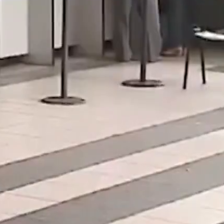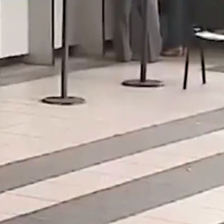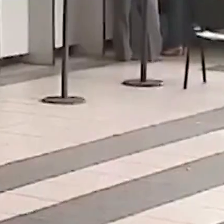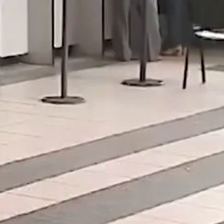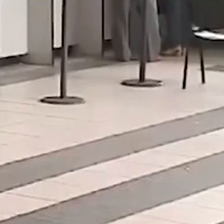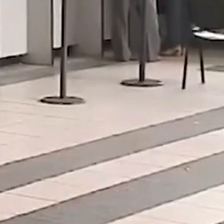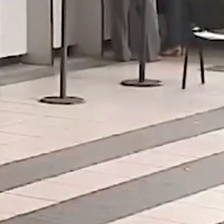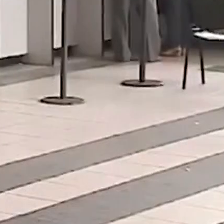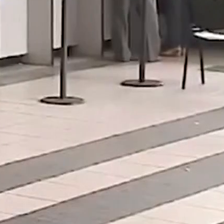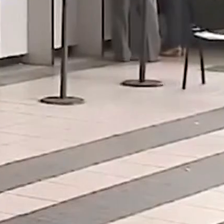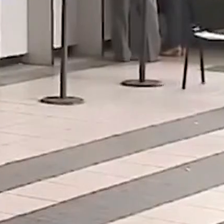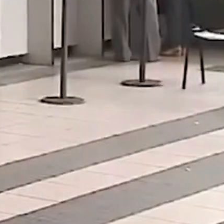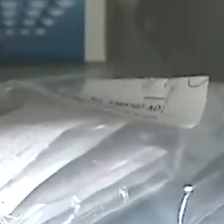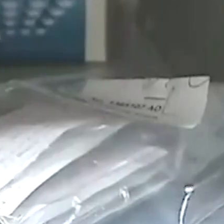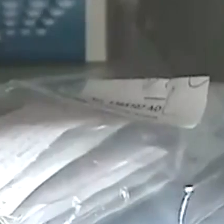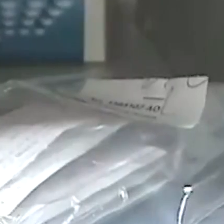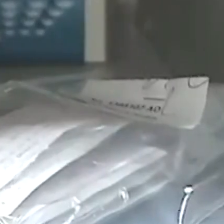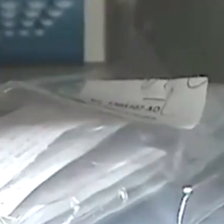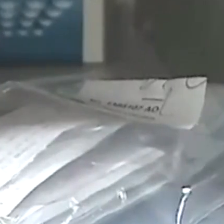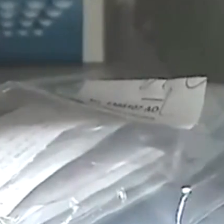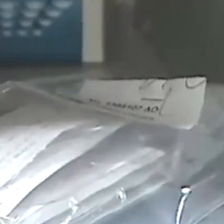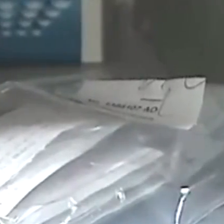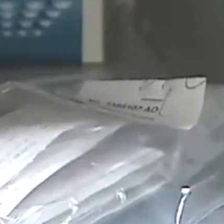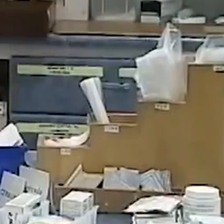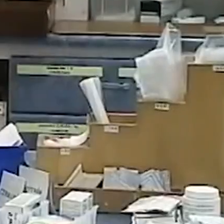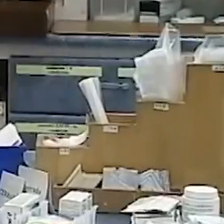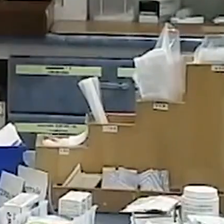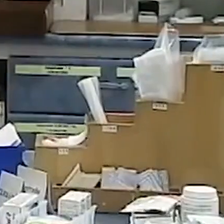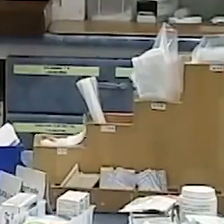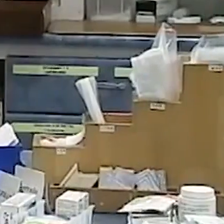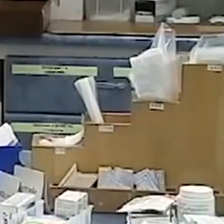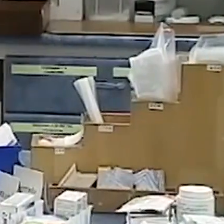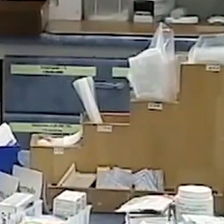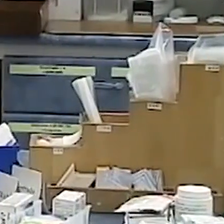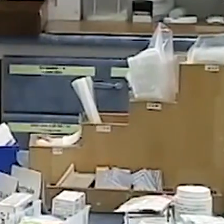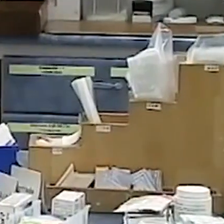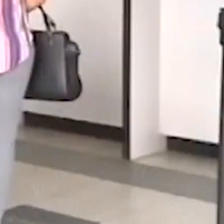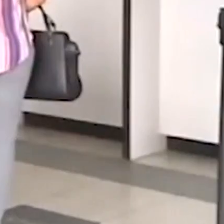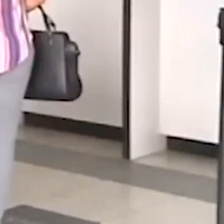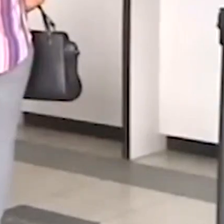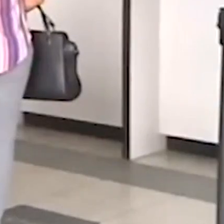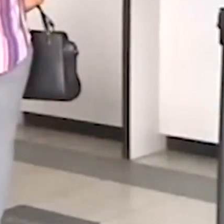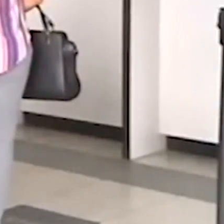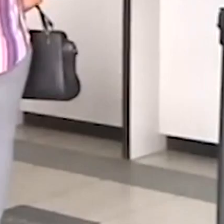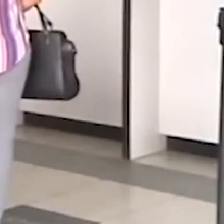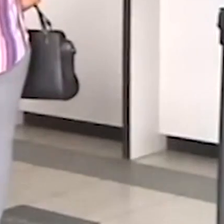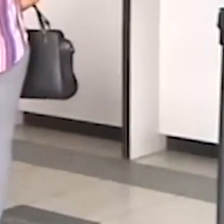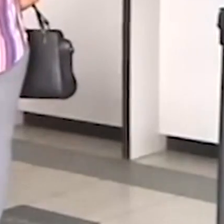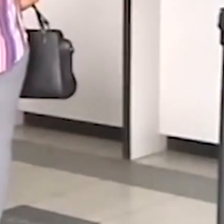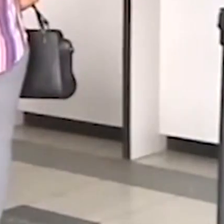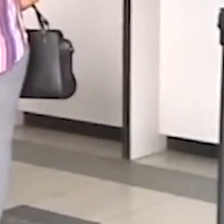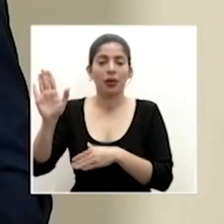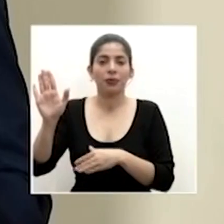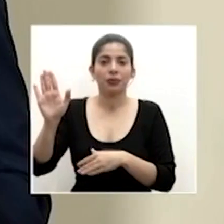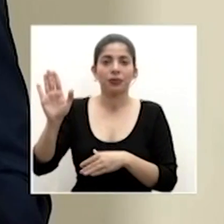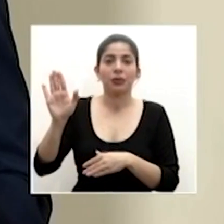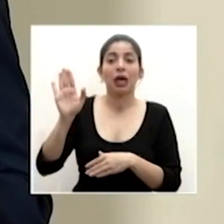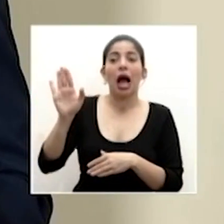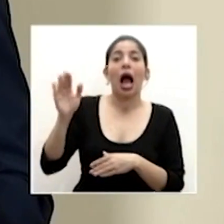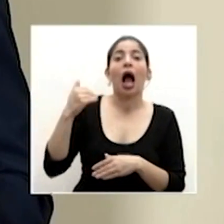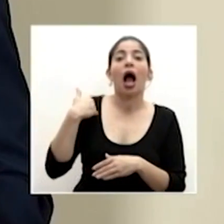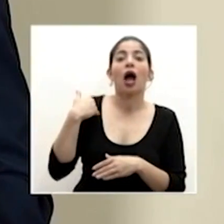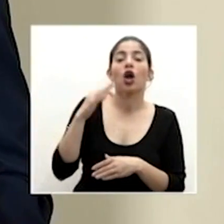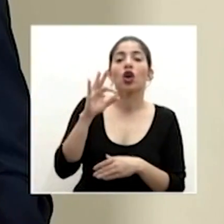la salud se tomó debido a que recibió reportes de que aumentaba la mortalidad en los pacientes con el nuevo coronavirus.